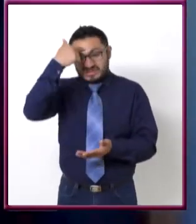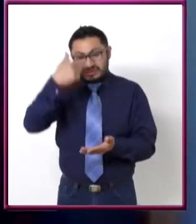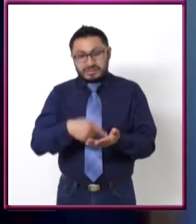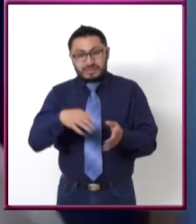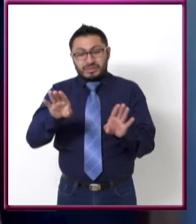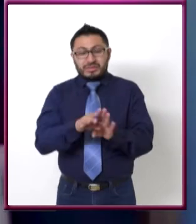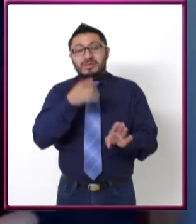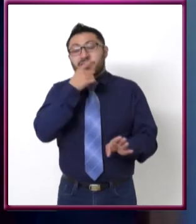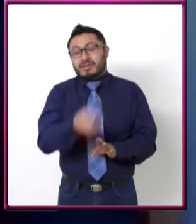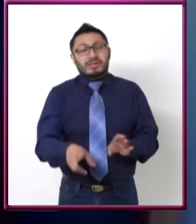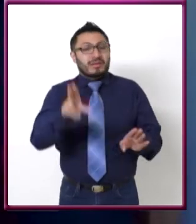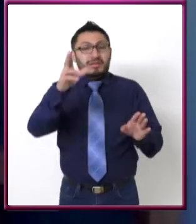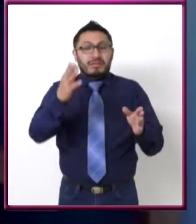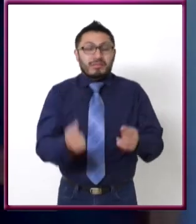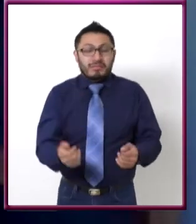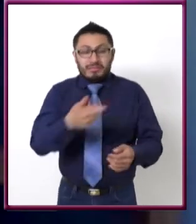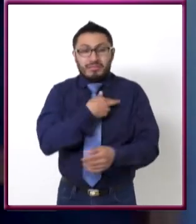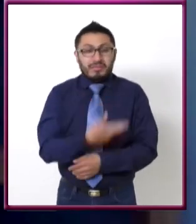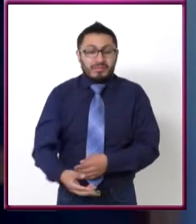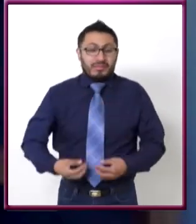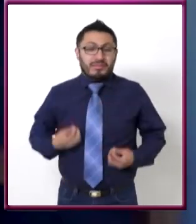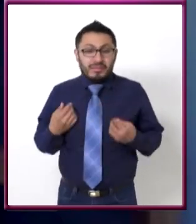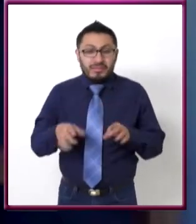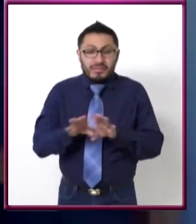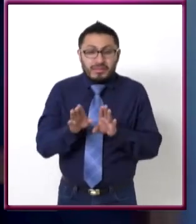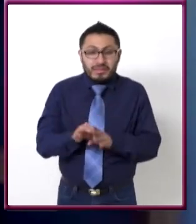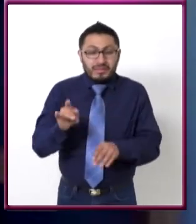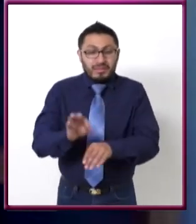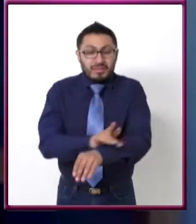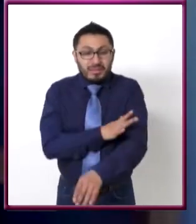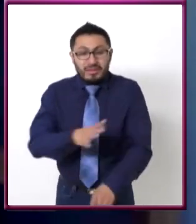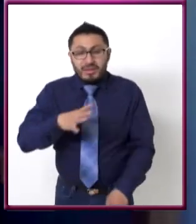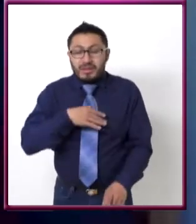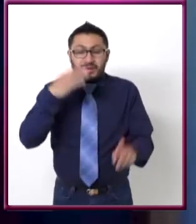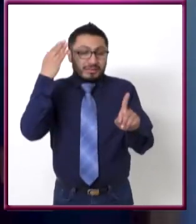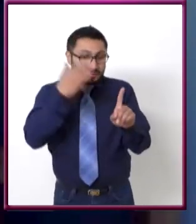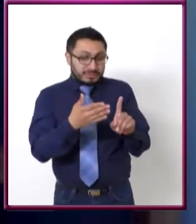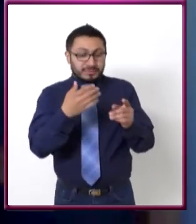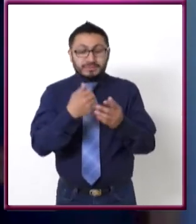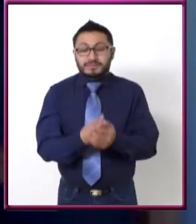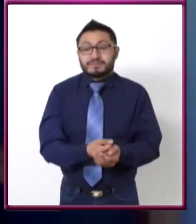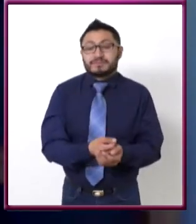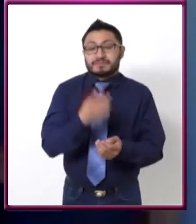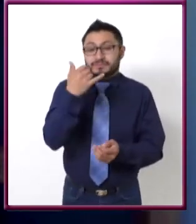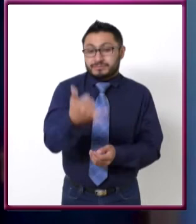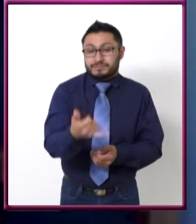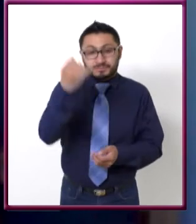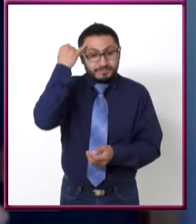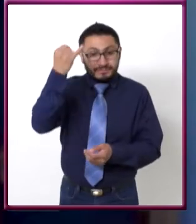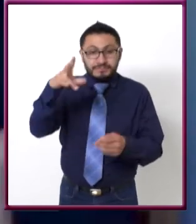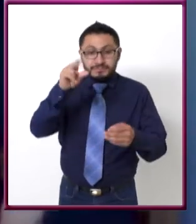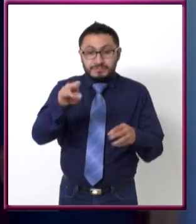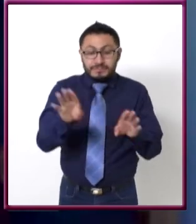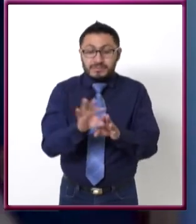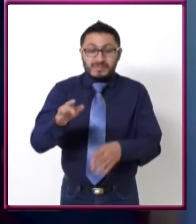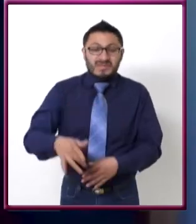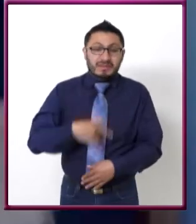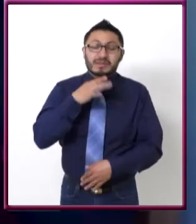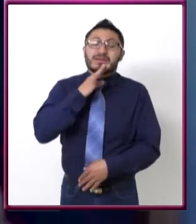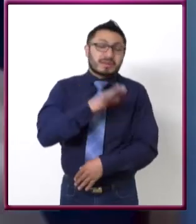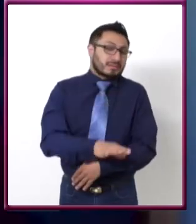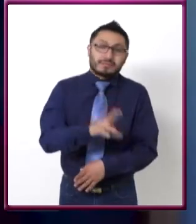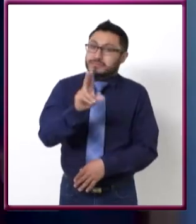eso me parece que es negar la riqueza de la vida. Las emociones cumplen con una función y la idea no es